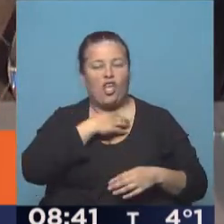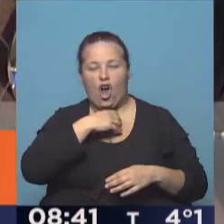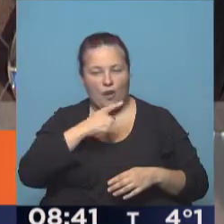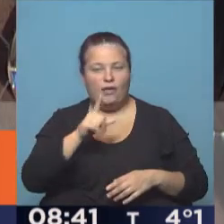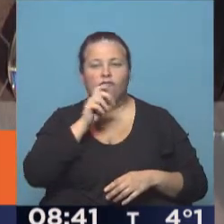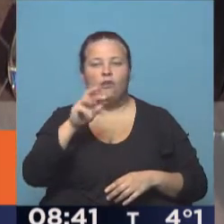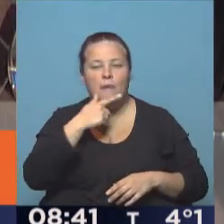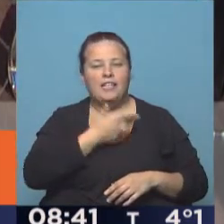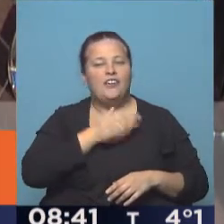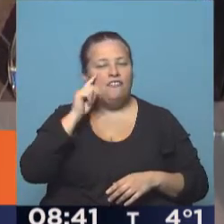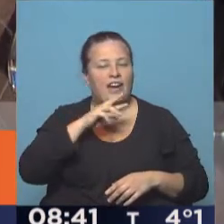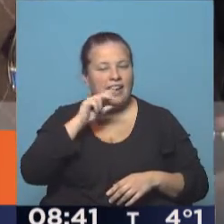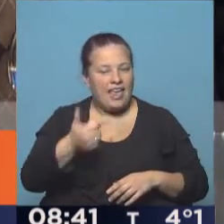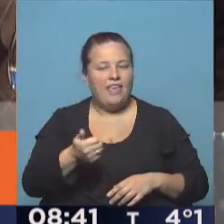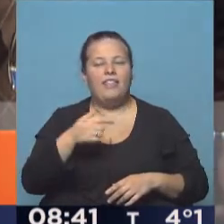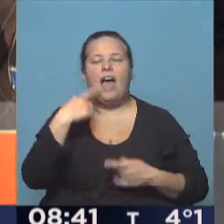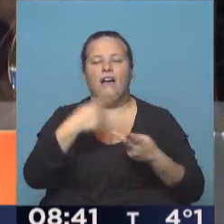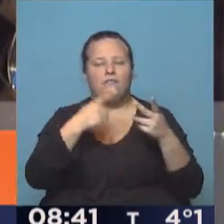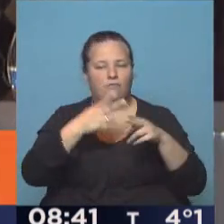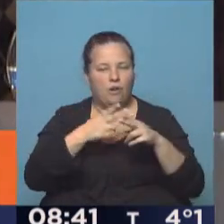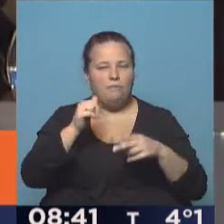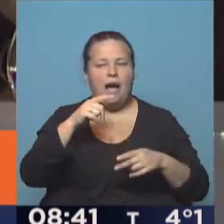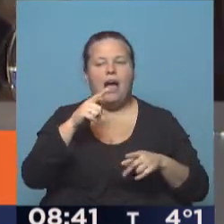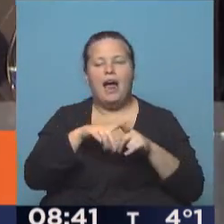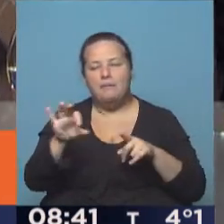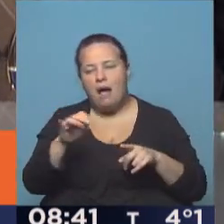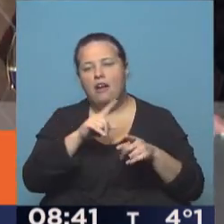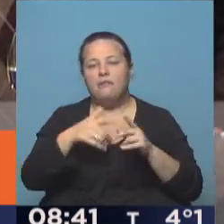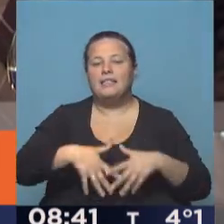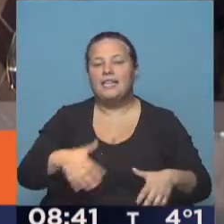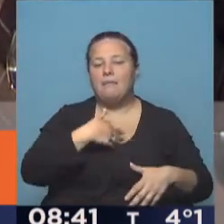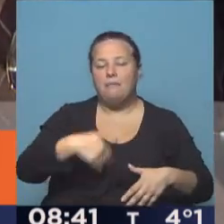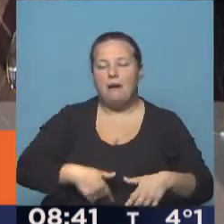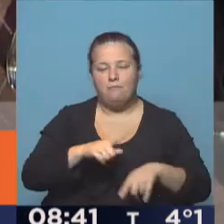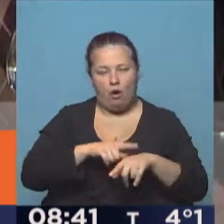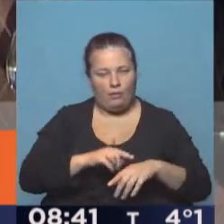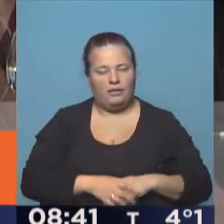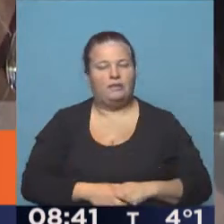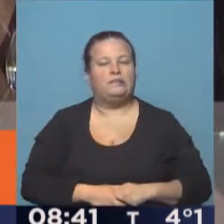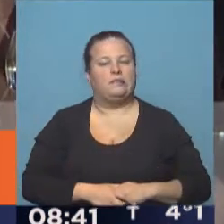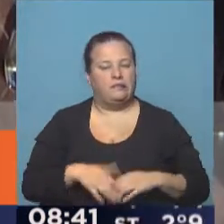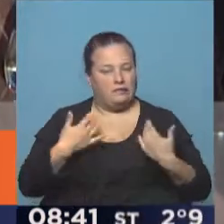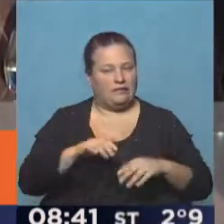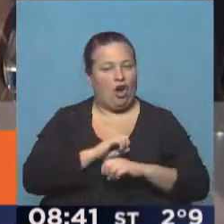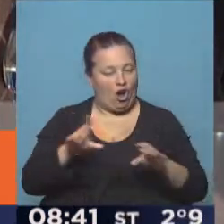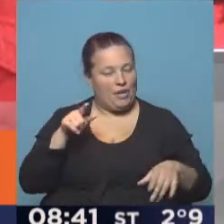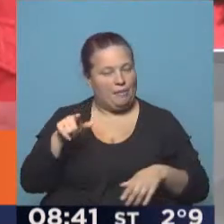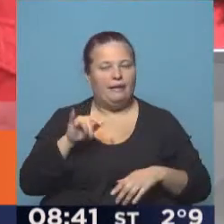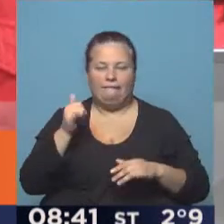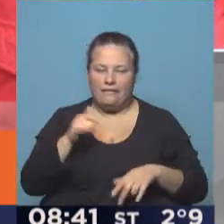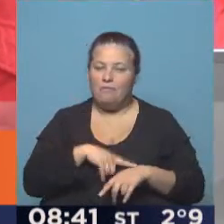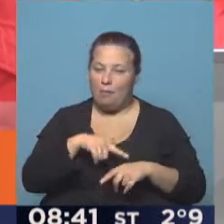de Tomás Fresneda, de Mercedes Argañarás y de su hermano o hermana en vientre materno en ese momento. Va Una a ser gran maravilloso. tragedia para él. Ese